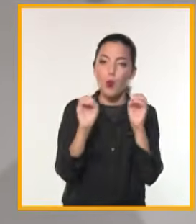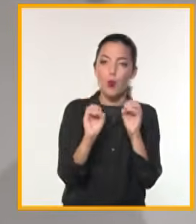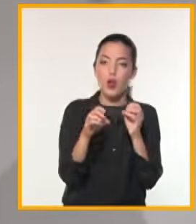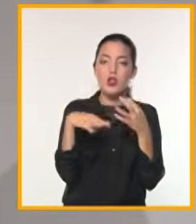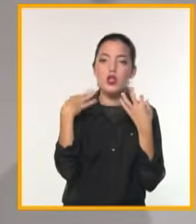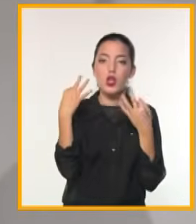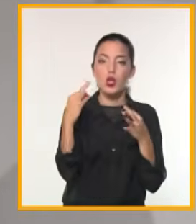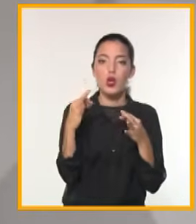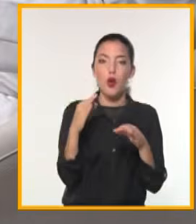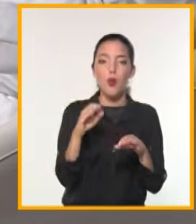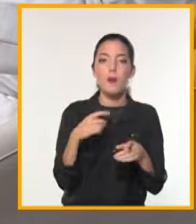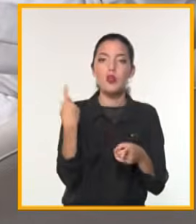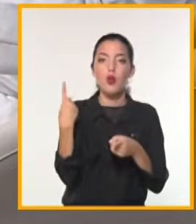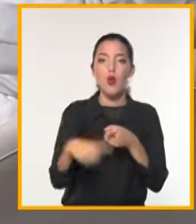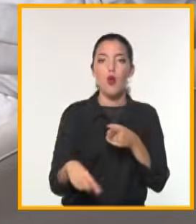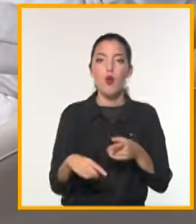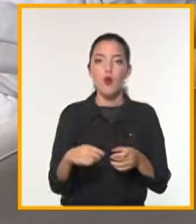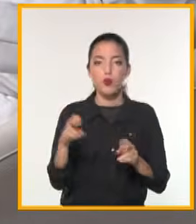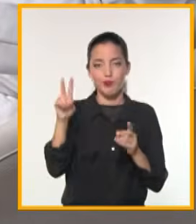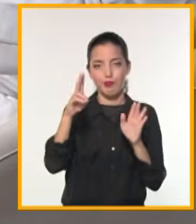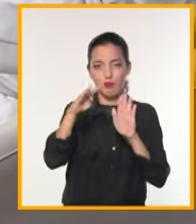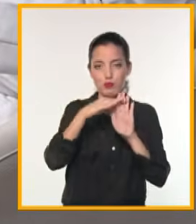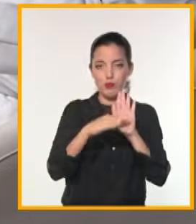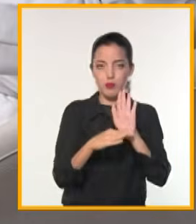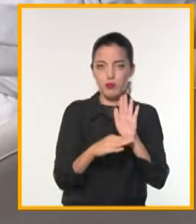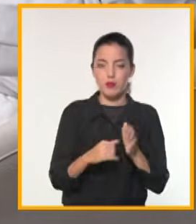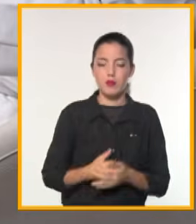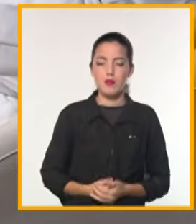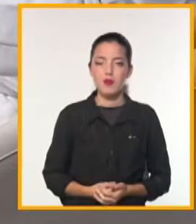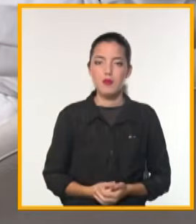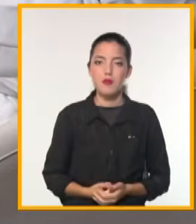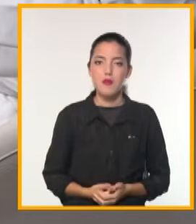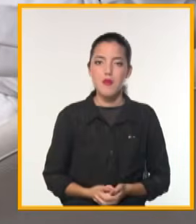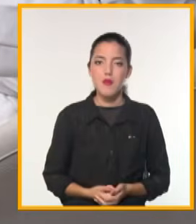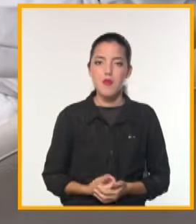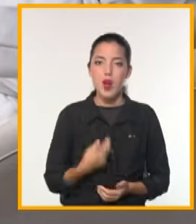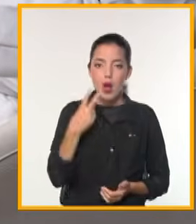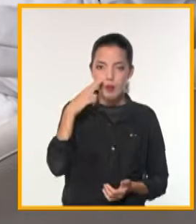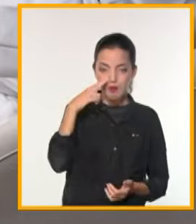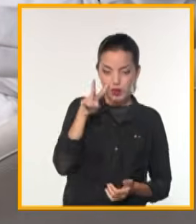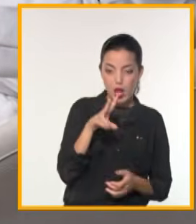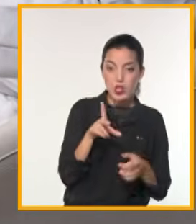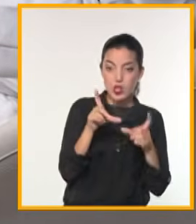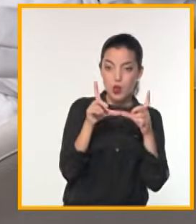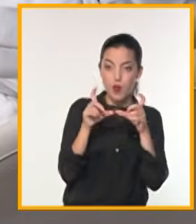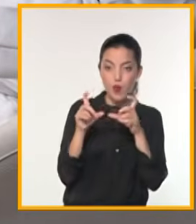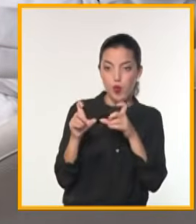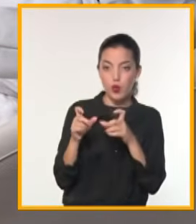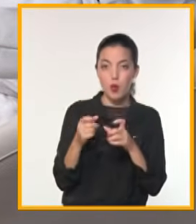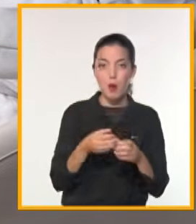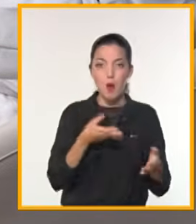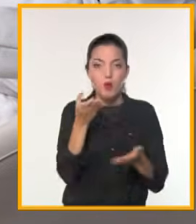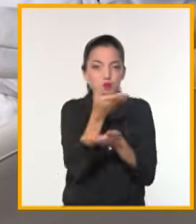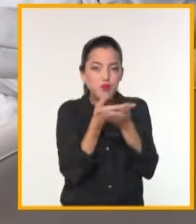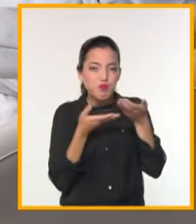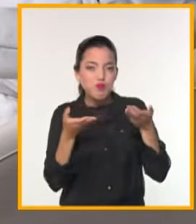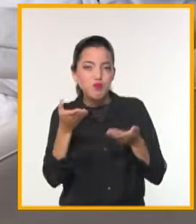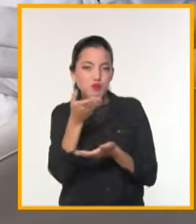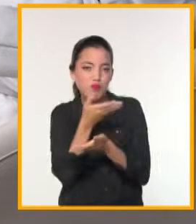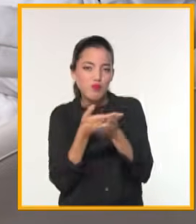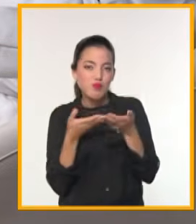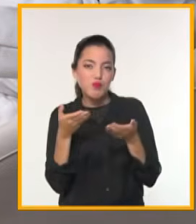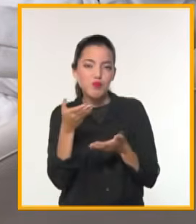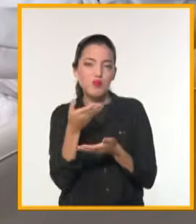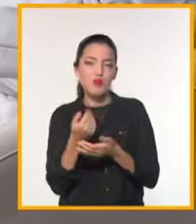programa. En lo que aparece en alguna de esas fotos, vamos a conversar sobre, yo recuerdo,